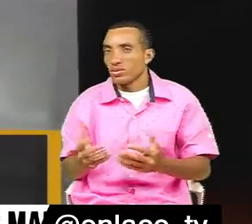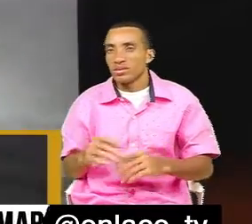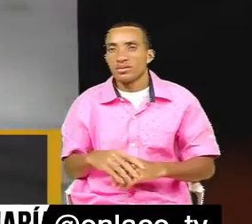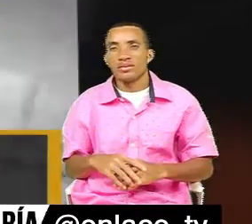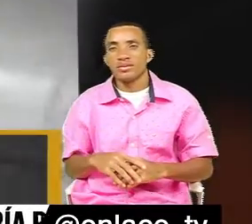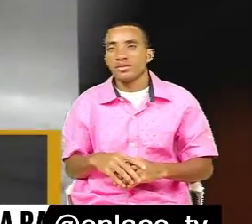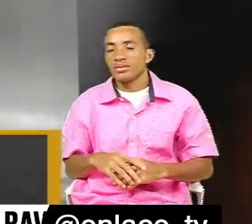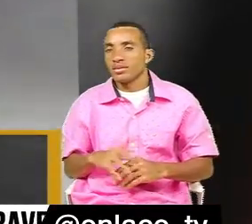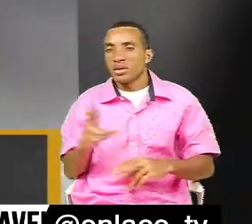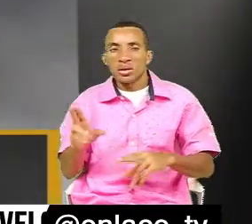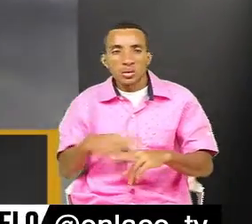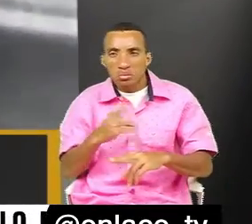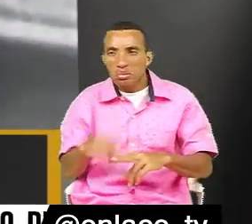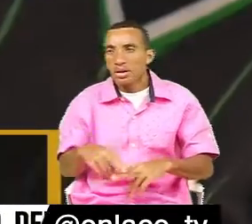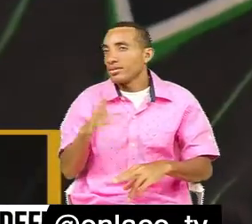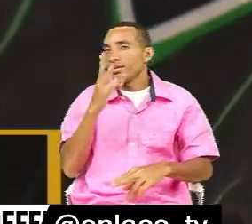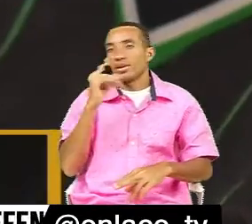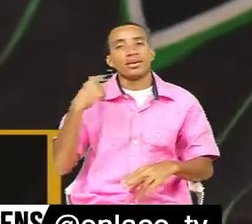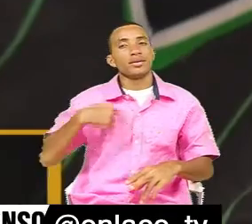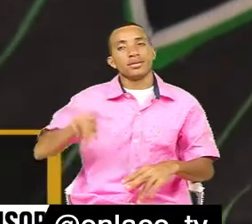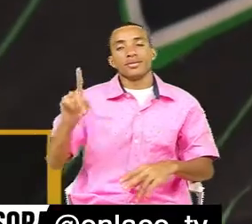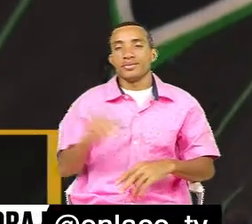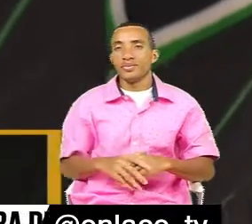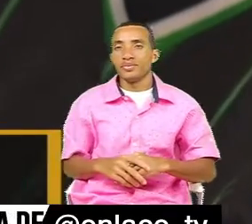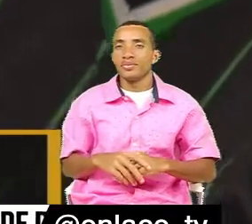de lo normal, ¿sí? A meter